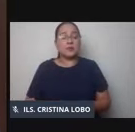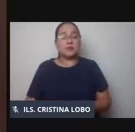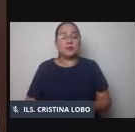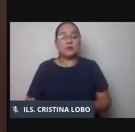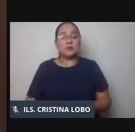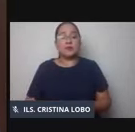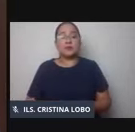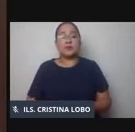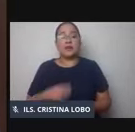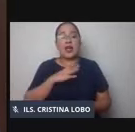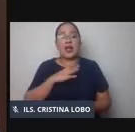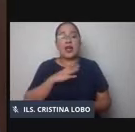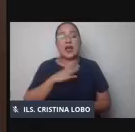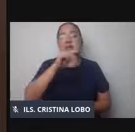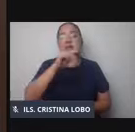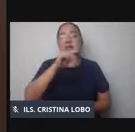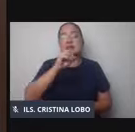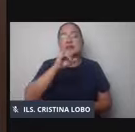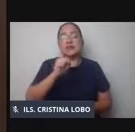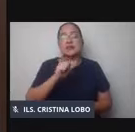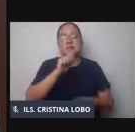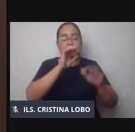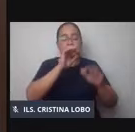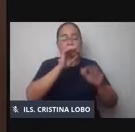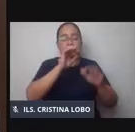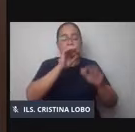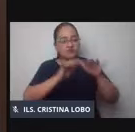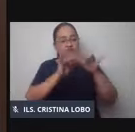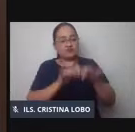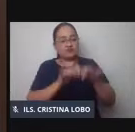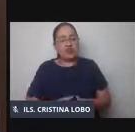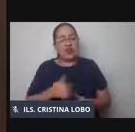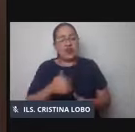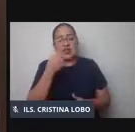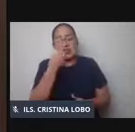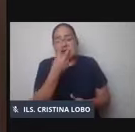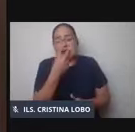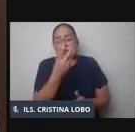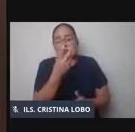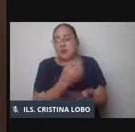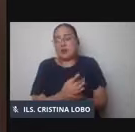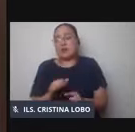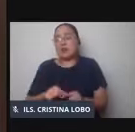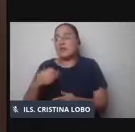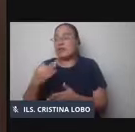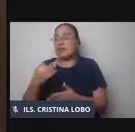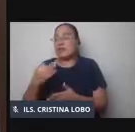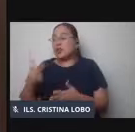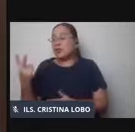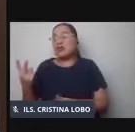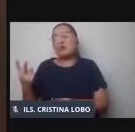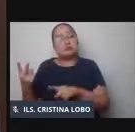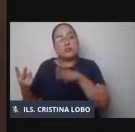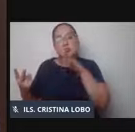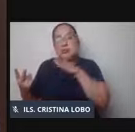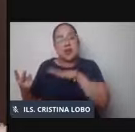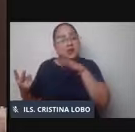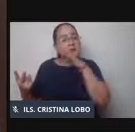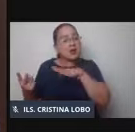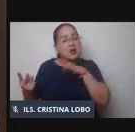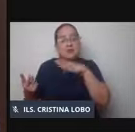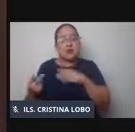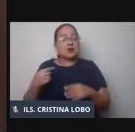5 cuartillas de mi tesis. Saqué 3, no me felicito por las 3, me castigo por las 2 que no saqué. Y así consecutivamente, ¿no? Voy a